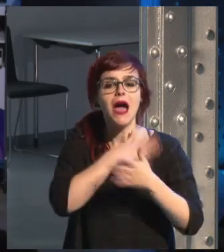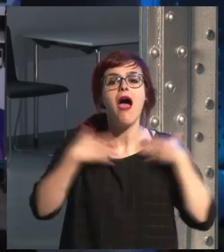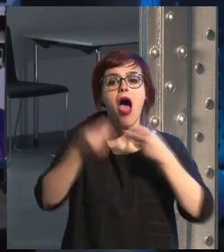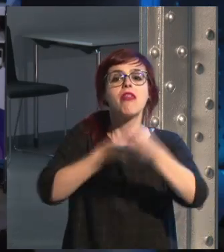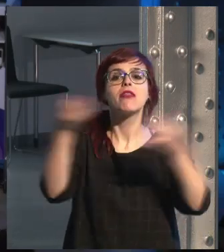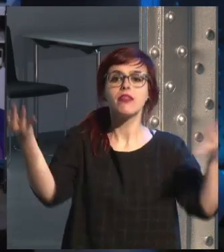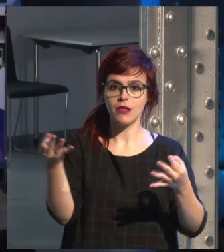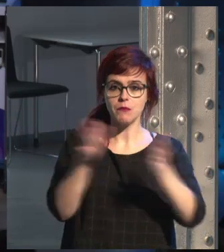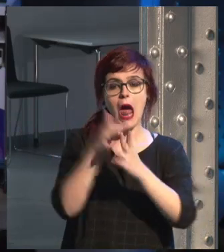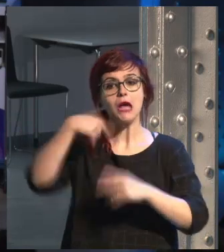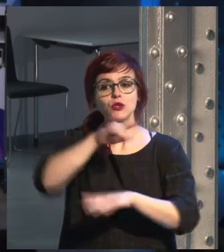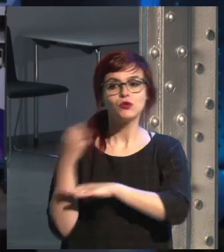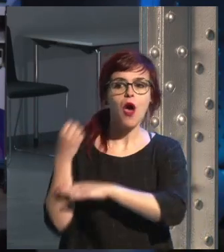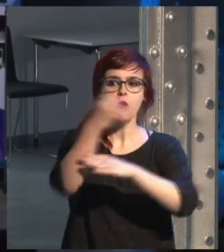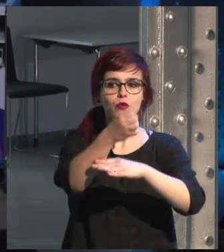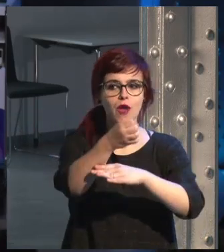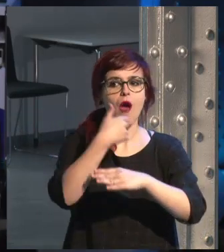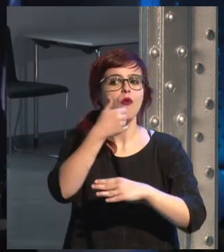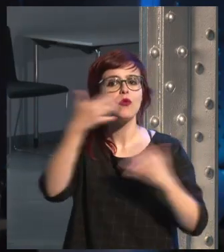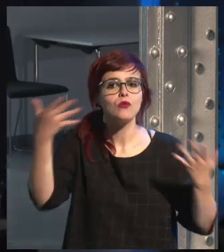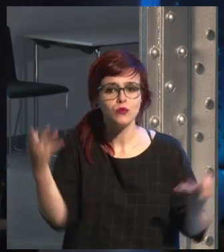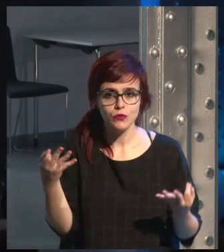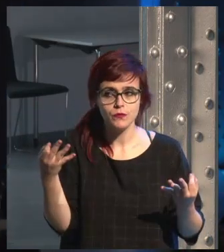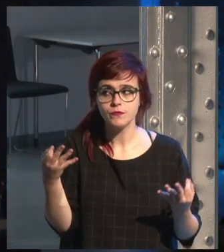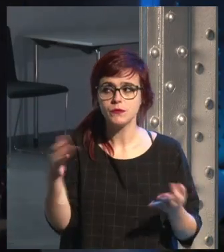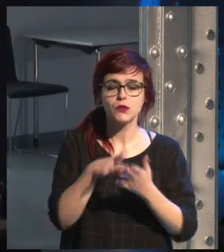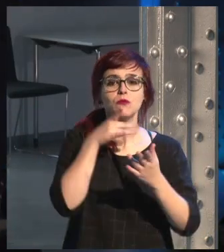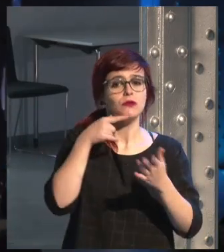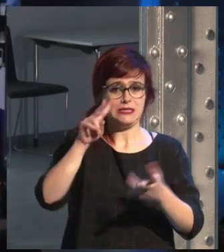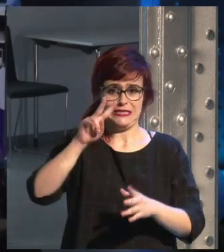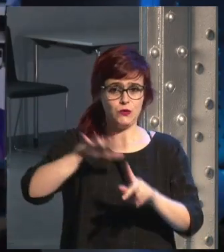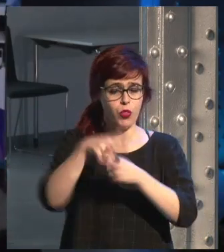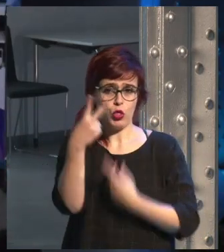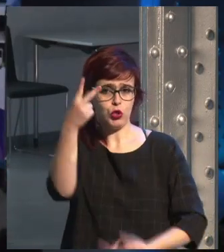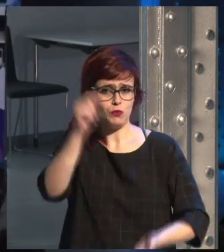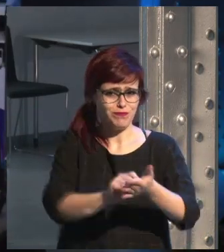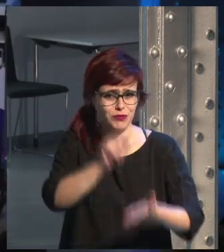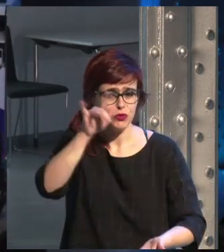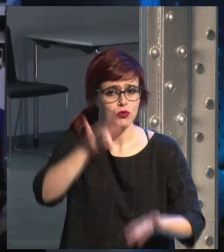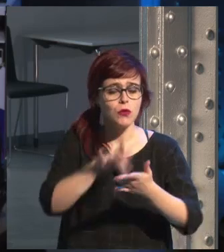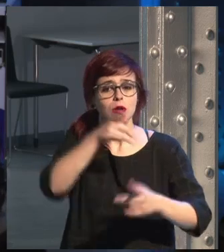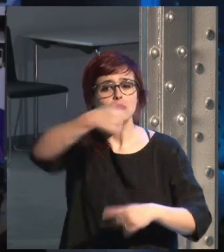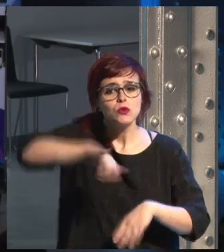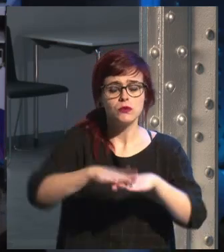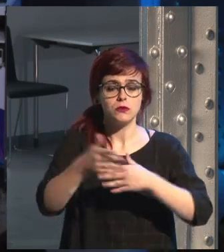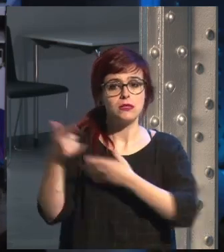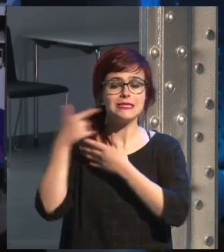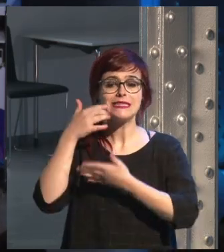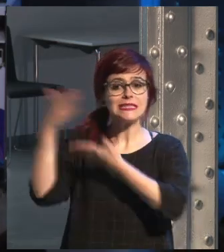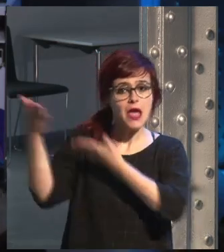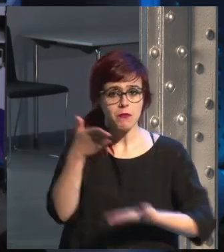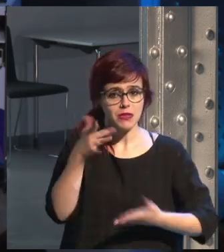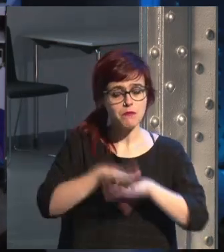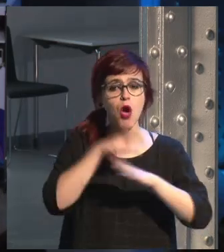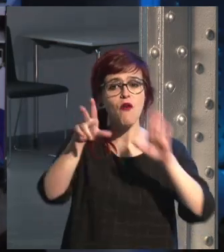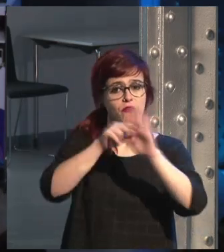podemos apoyar todos desde aquí. Dos pasos inmediatos, que es todos los colegios que nos invitan, pues ir